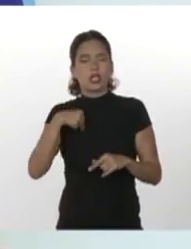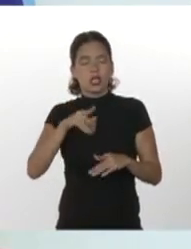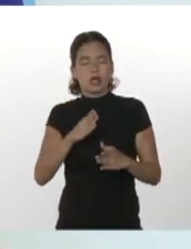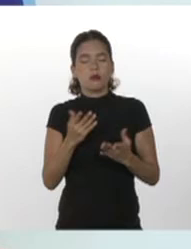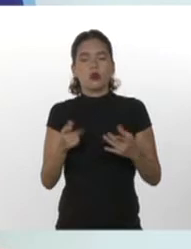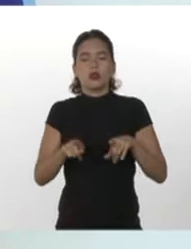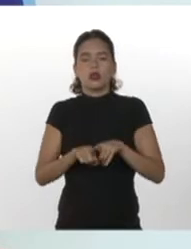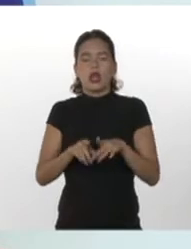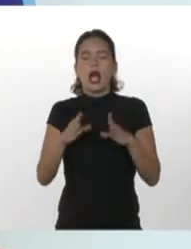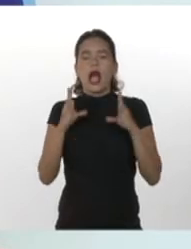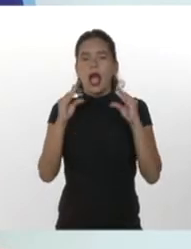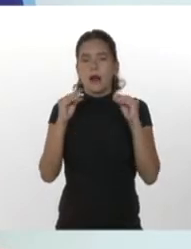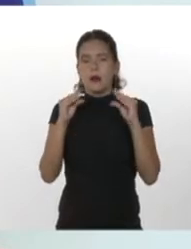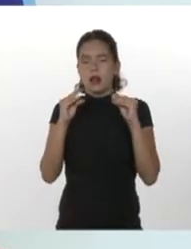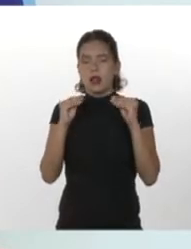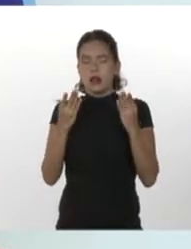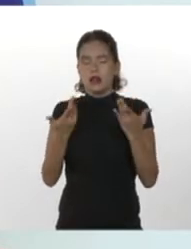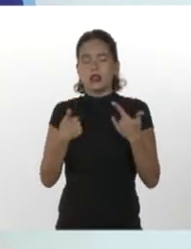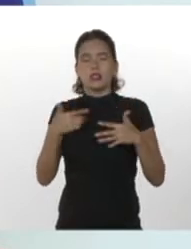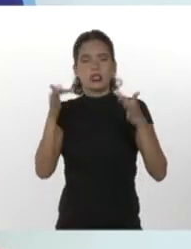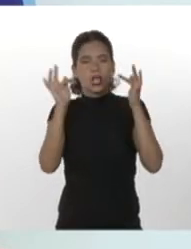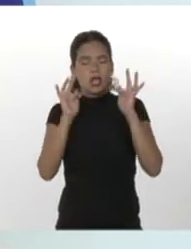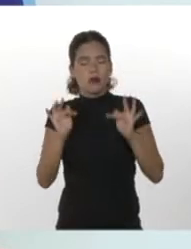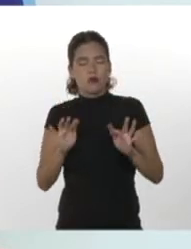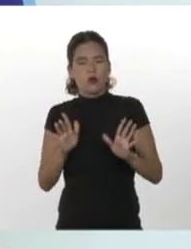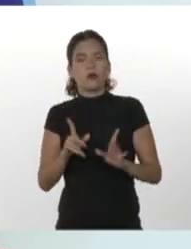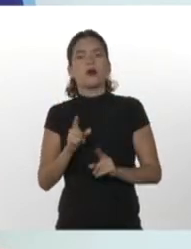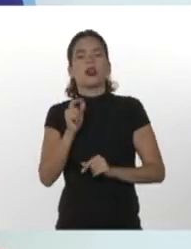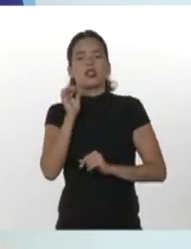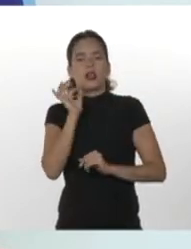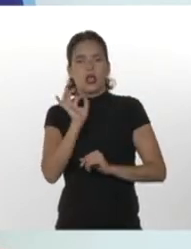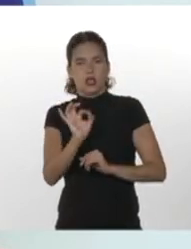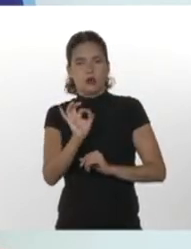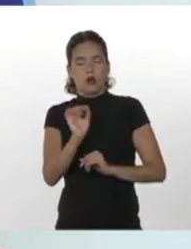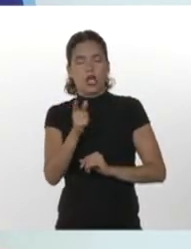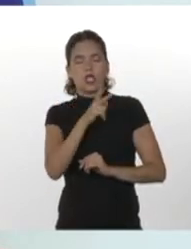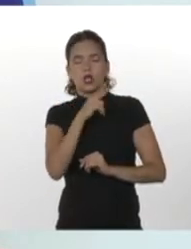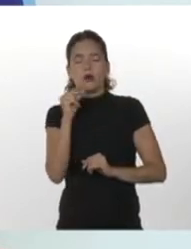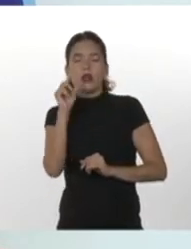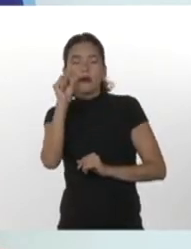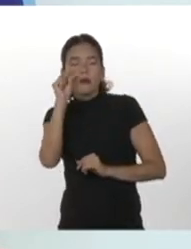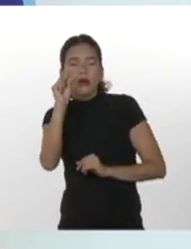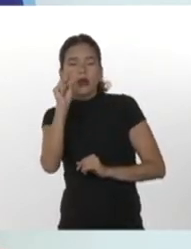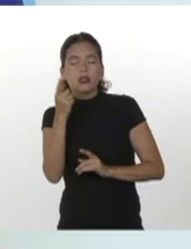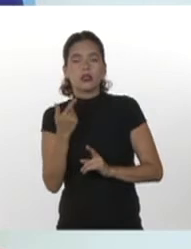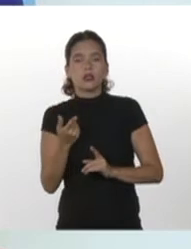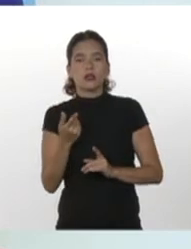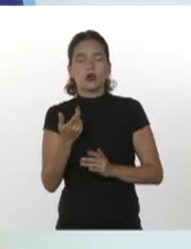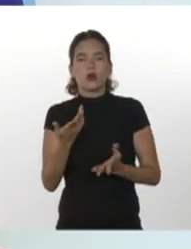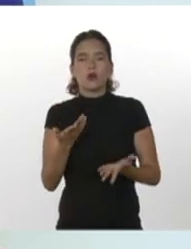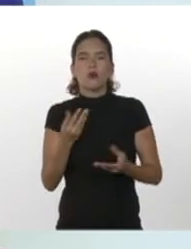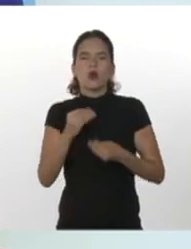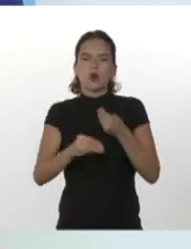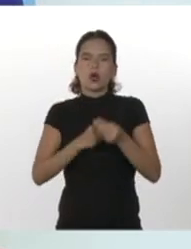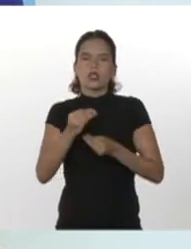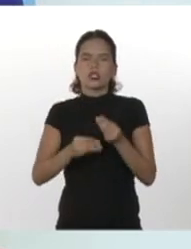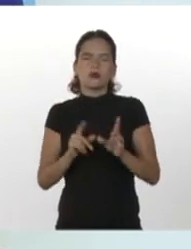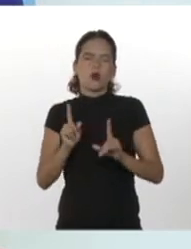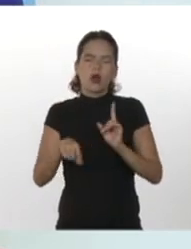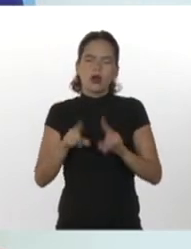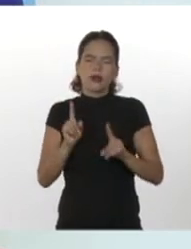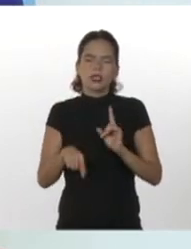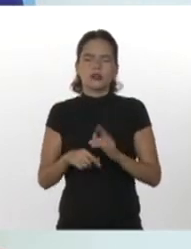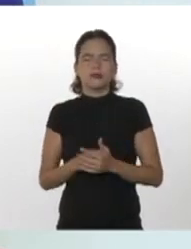entonces hablarle de la forma adecuada, no hablarle pequeñito como lo tendemos a realizar en